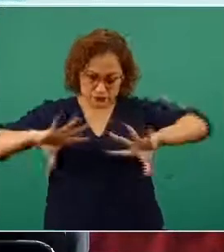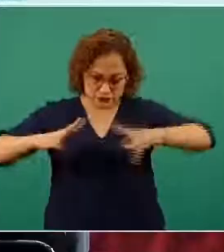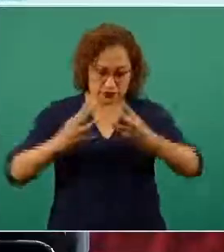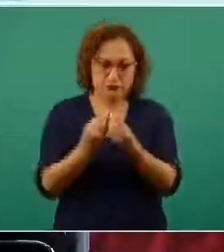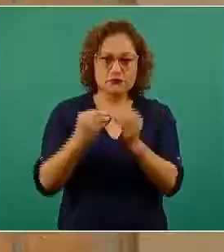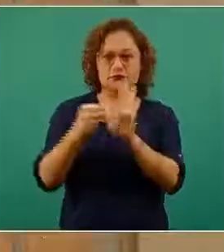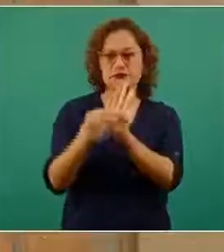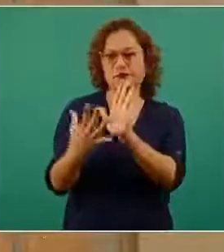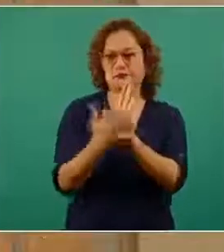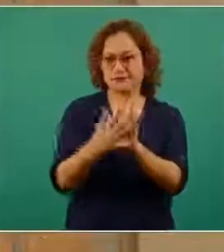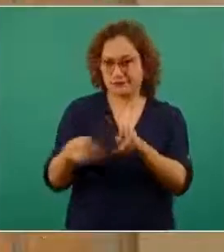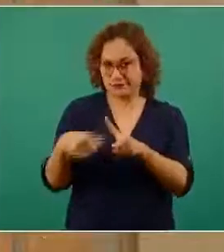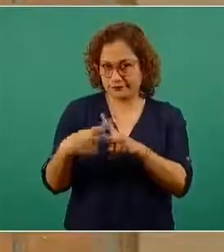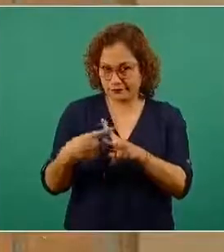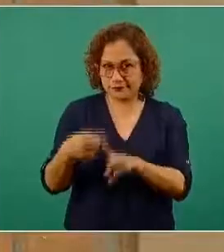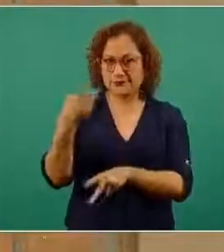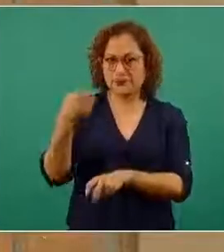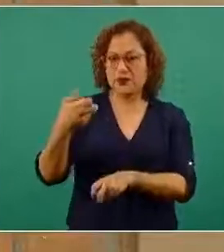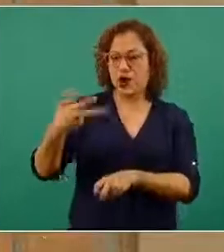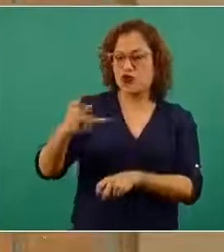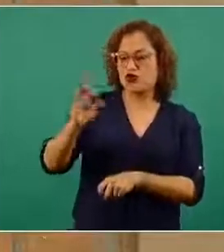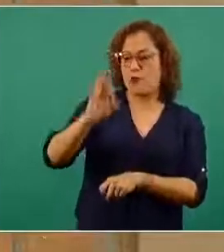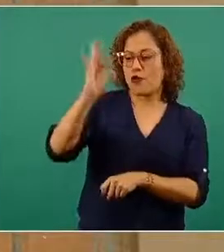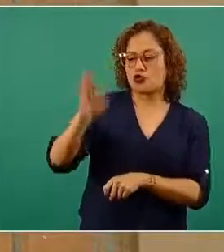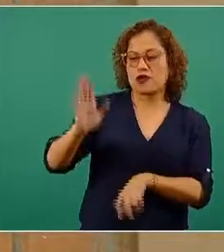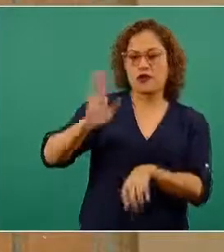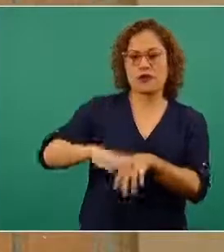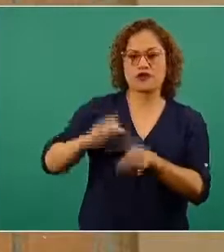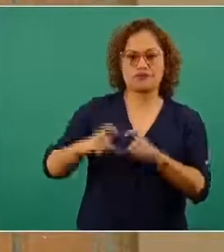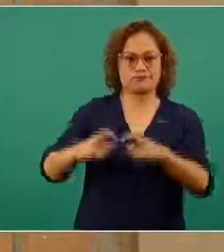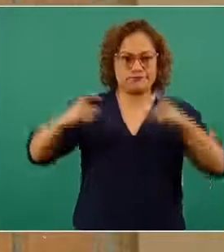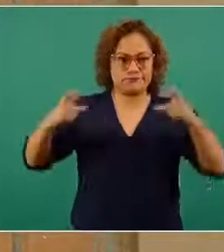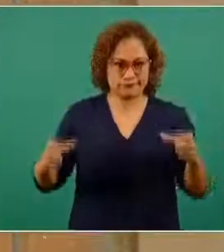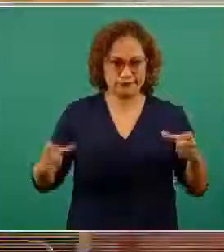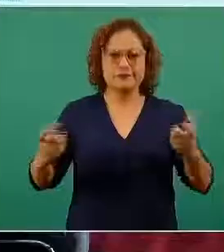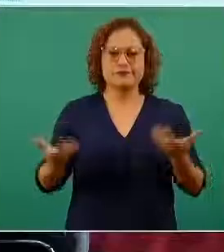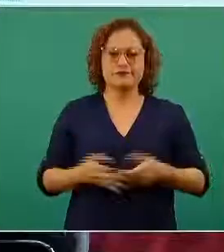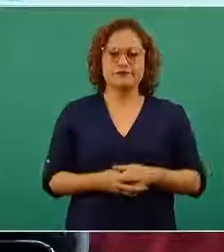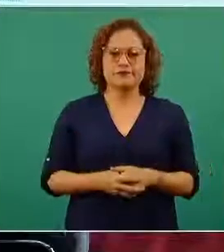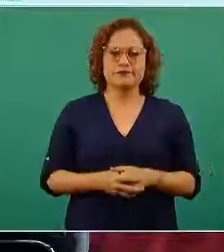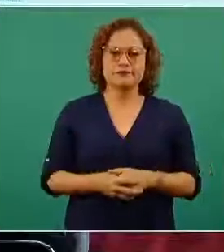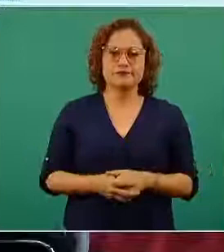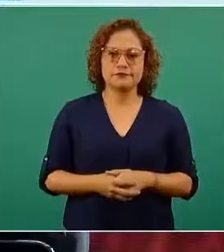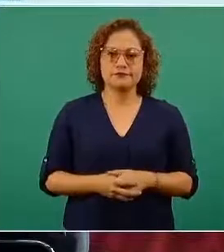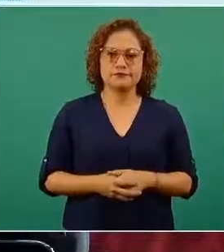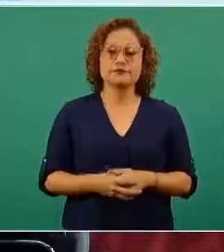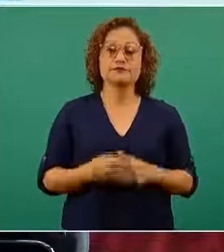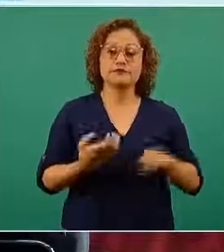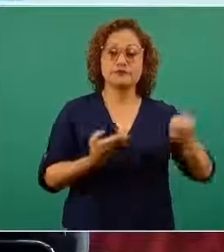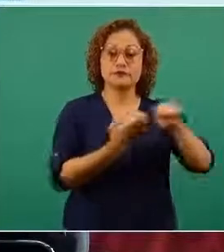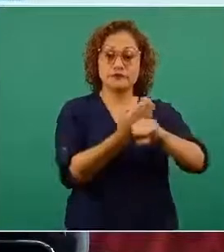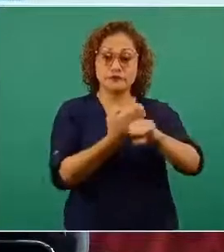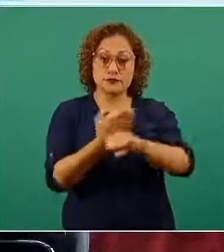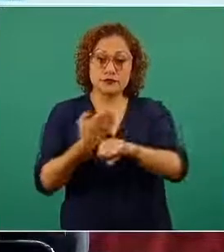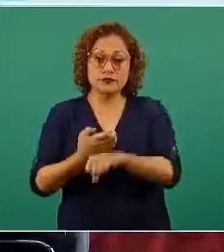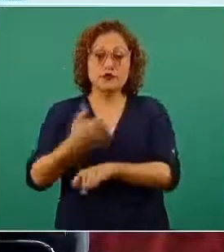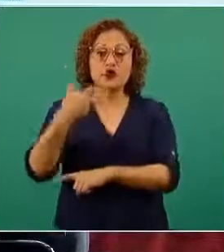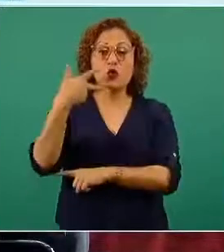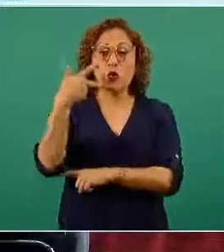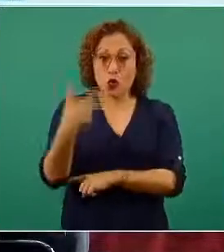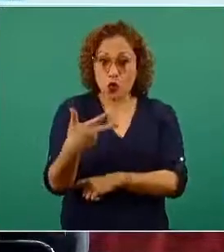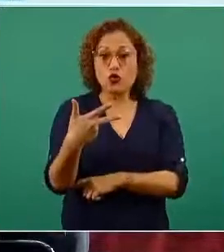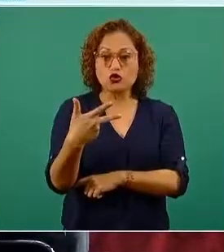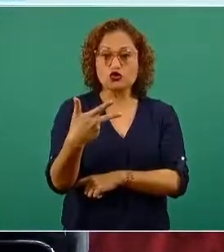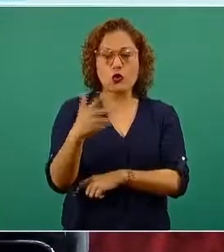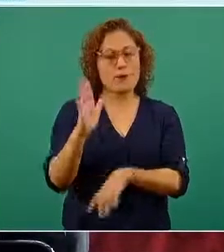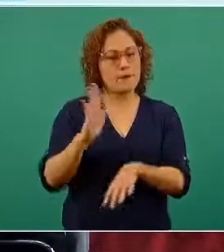las entidades federativas, siendo 11 entidades las que en su momento contribuyen, digamos, a que esta